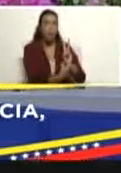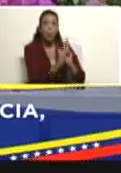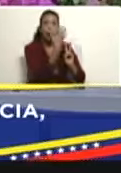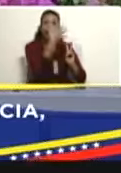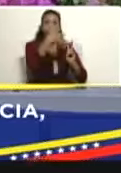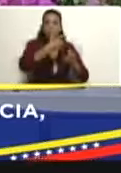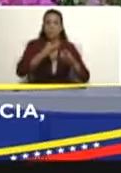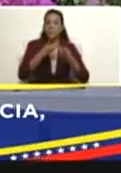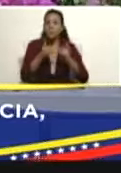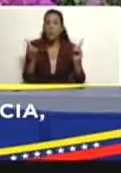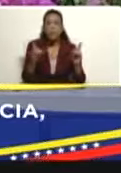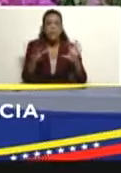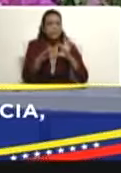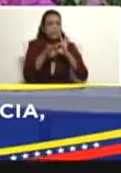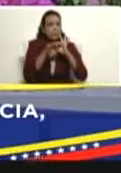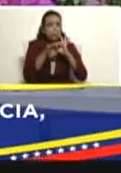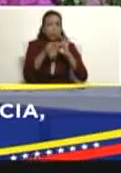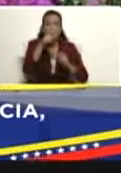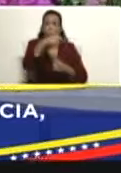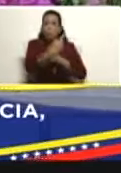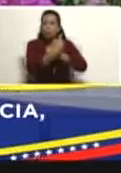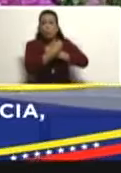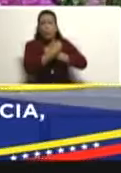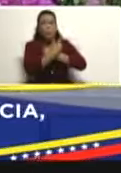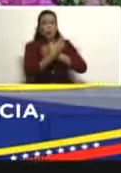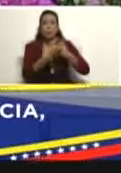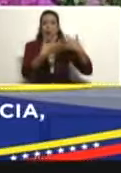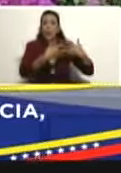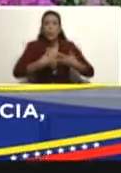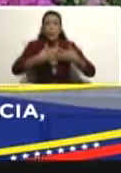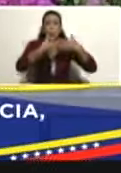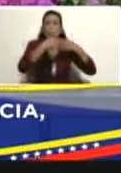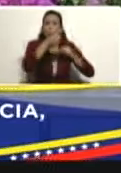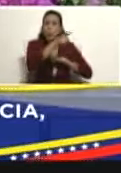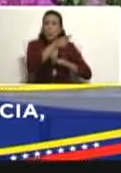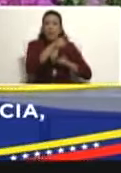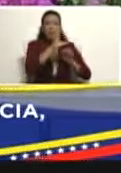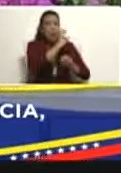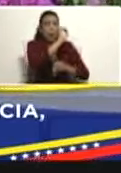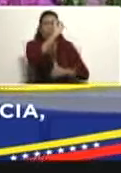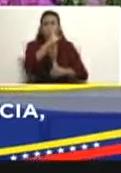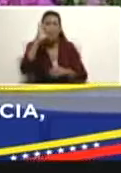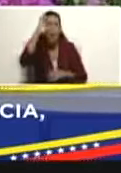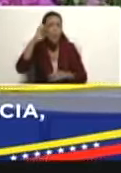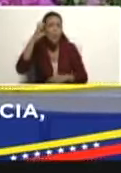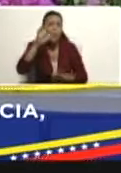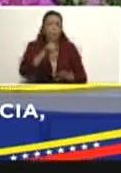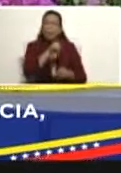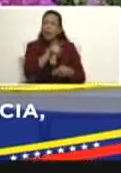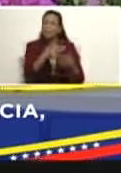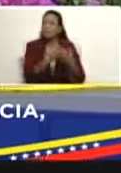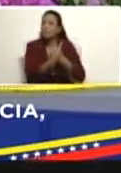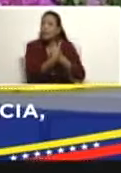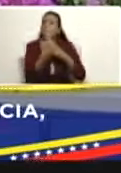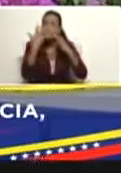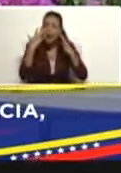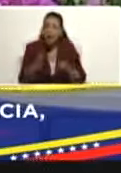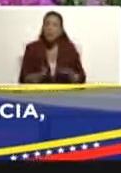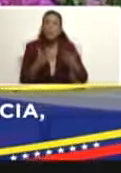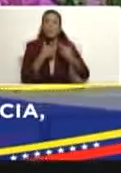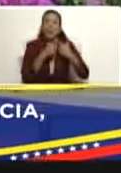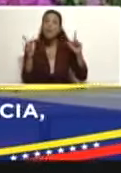la dictadura de las redes sociales que hoy tenemos en este momento de Occidente. Estoy seguro de eso, más que seguro